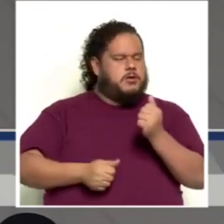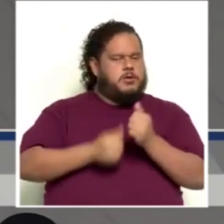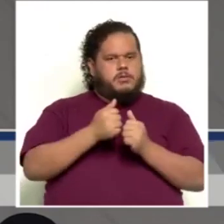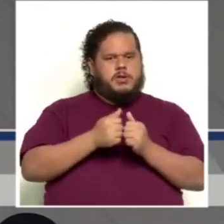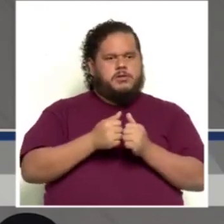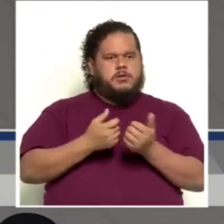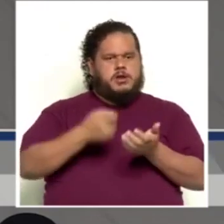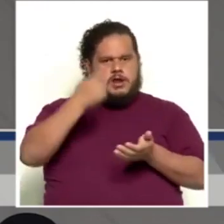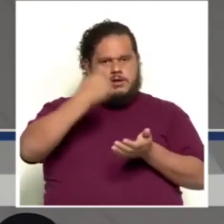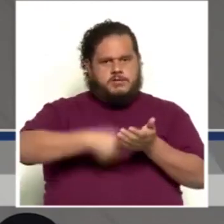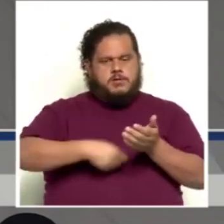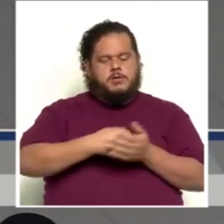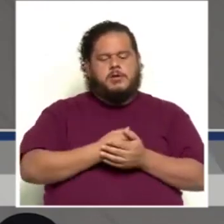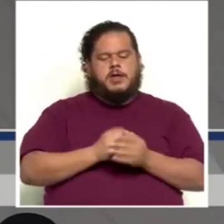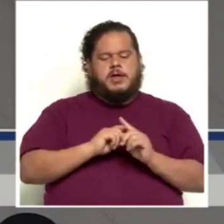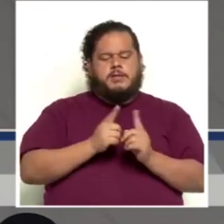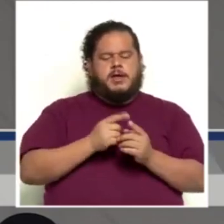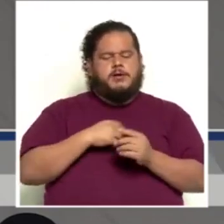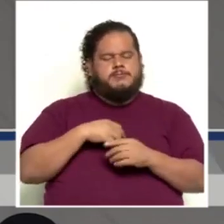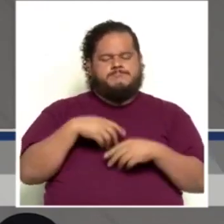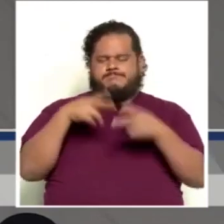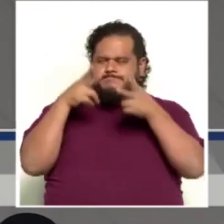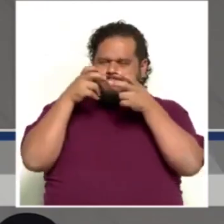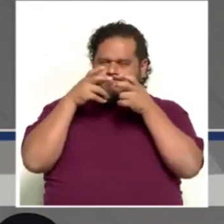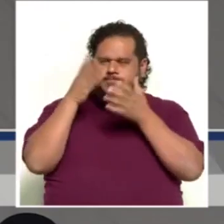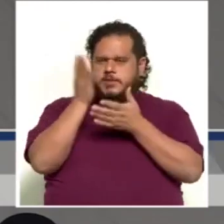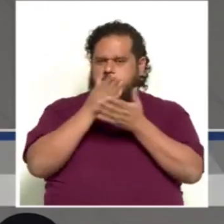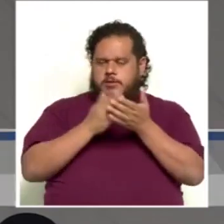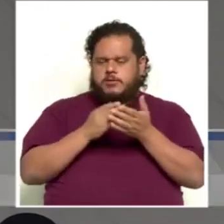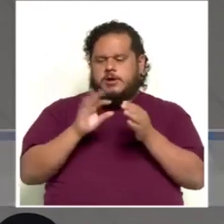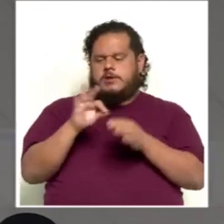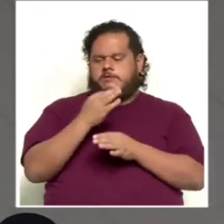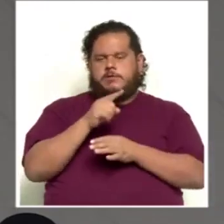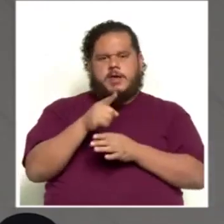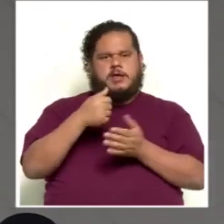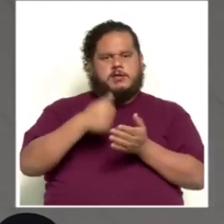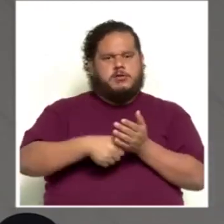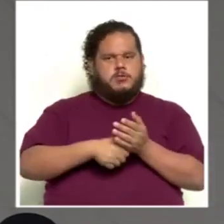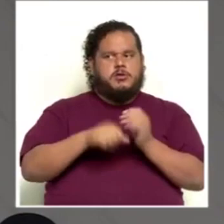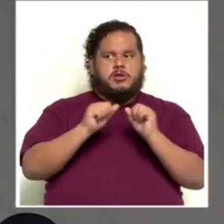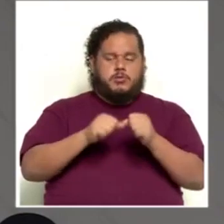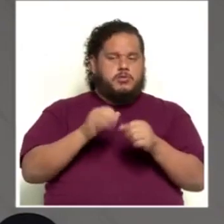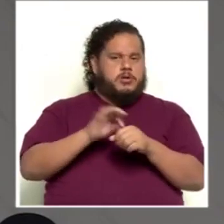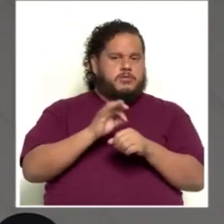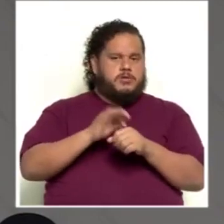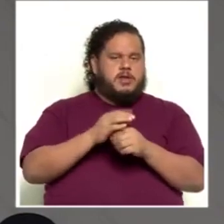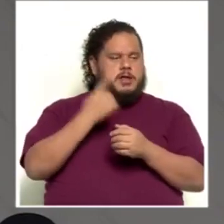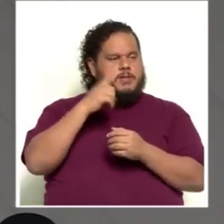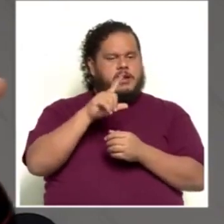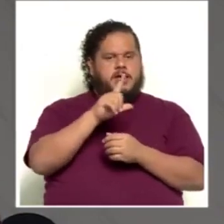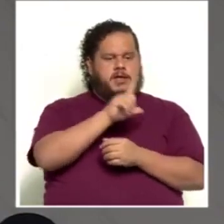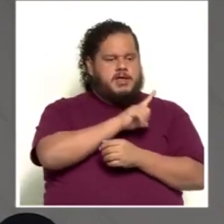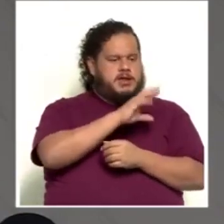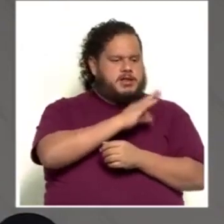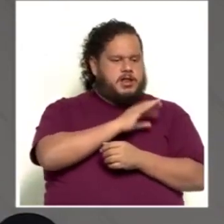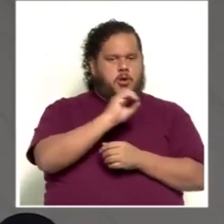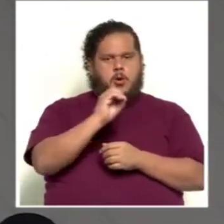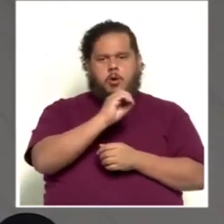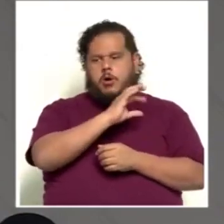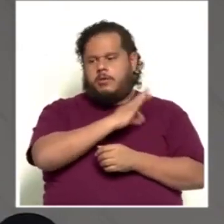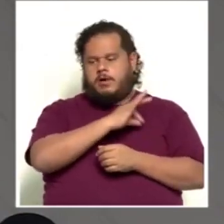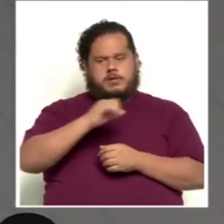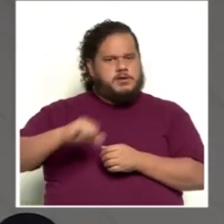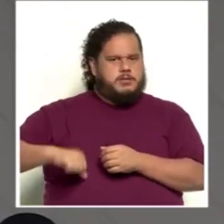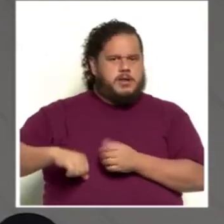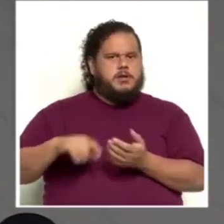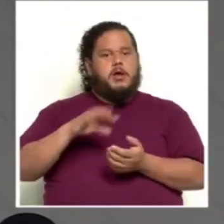se percibe que de alguna forma esos votos que pudieron haber servido para que o doña Linet o don Fabricio, y especialmente don